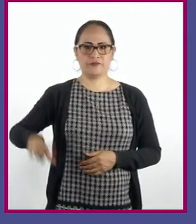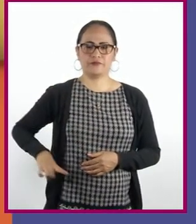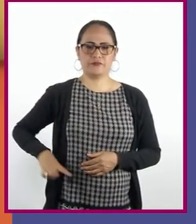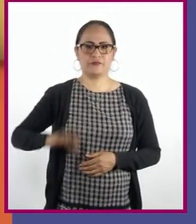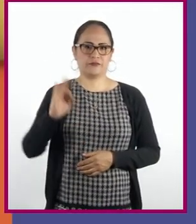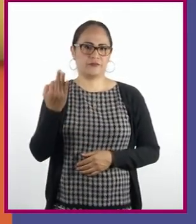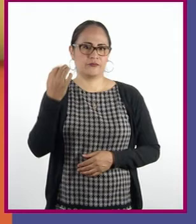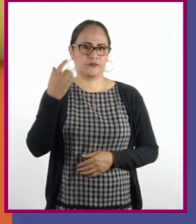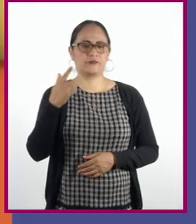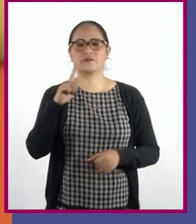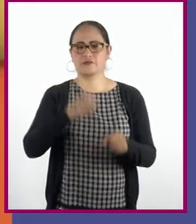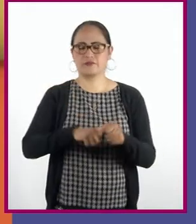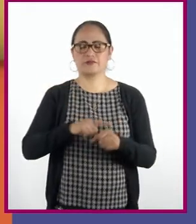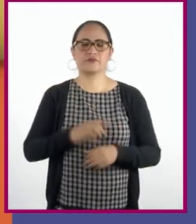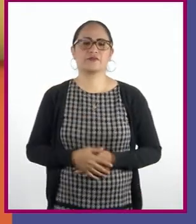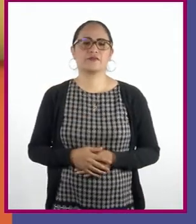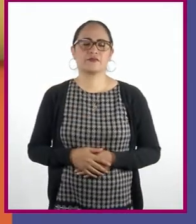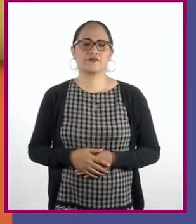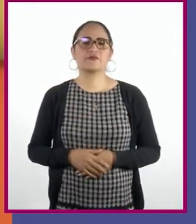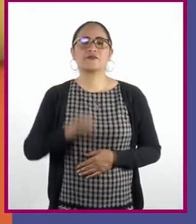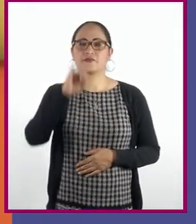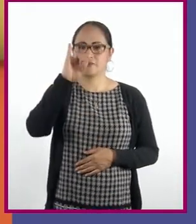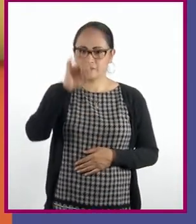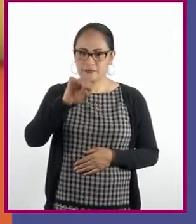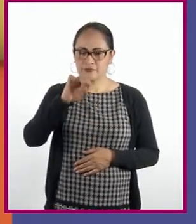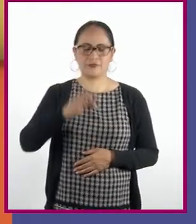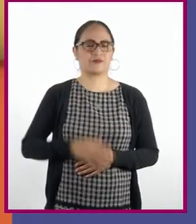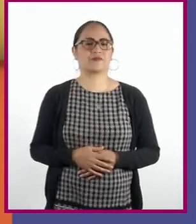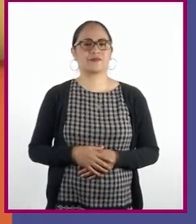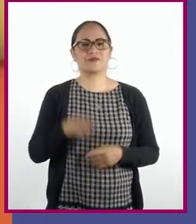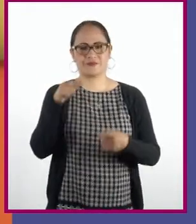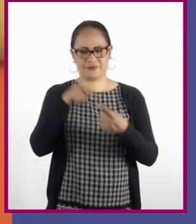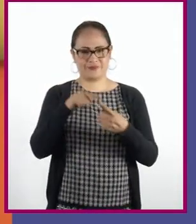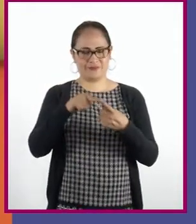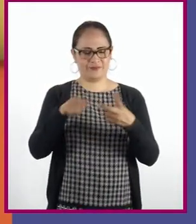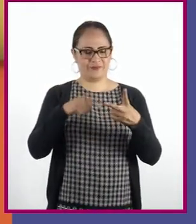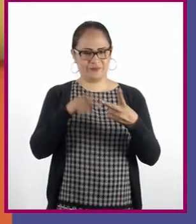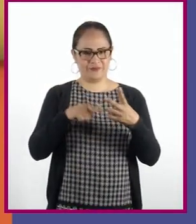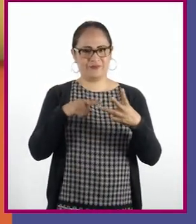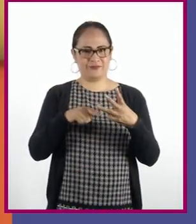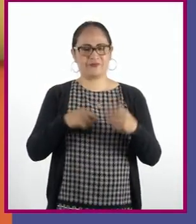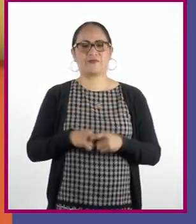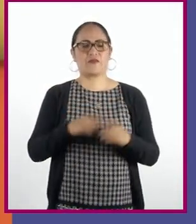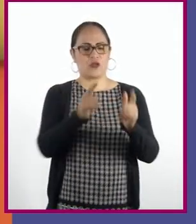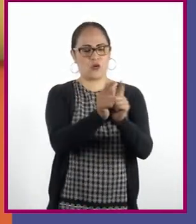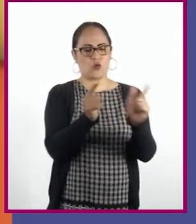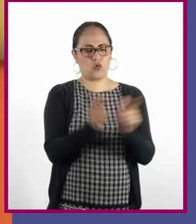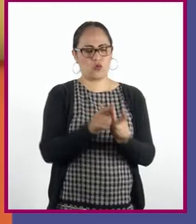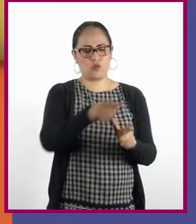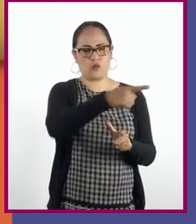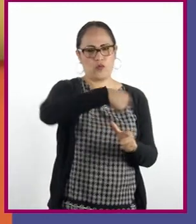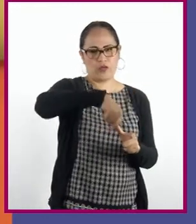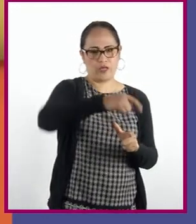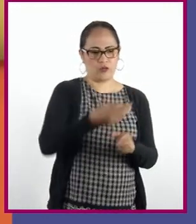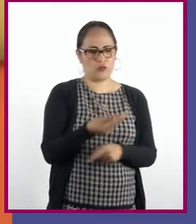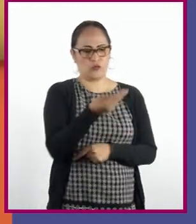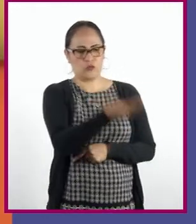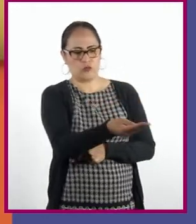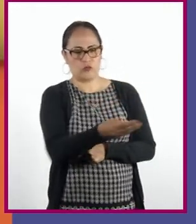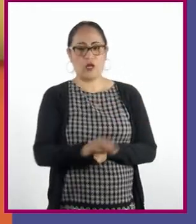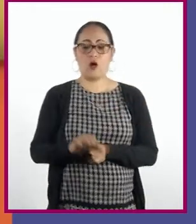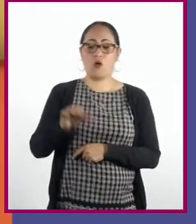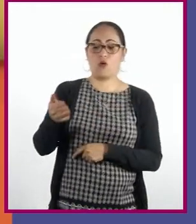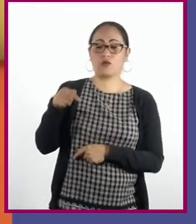Federal. Efectivamente, por un lado, vemos que se encuentran dirigidos a un grupo de personas y por otro, a